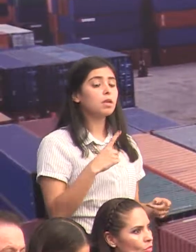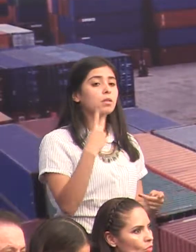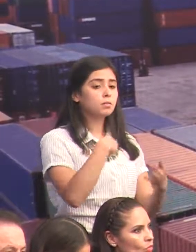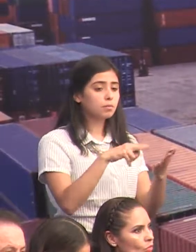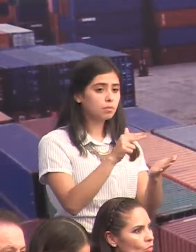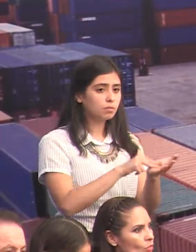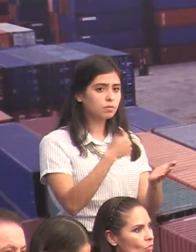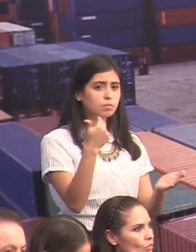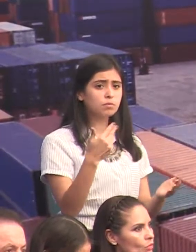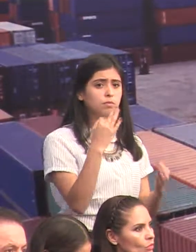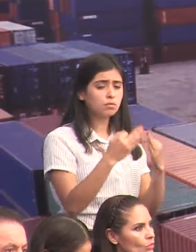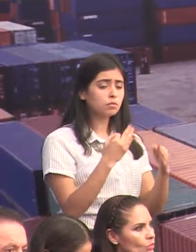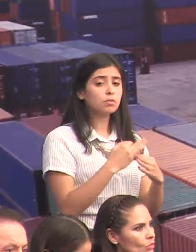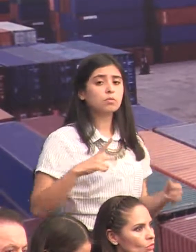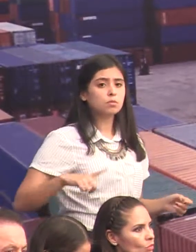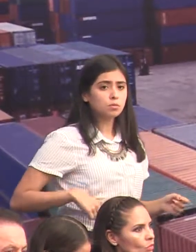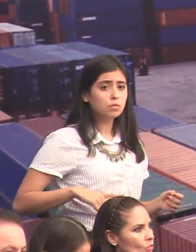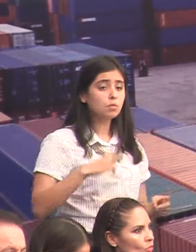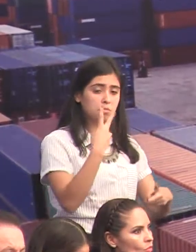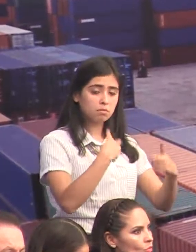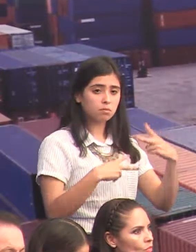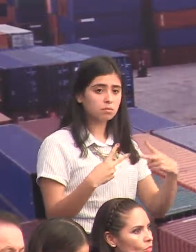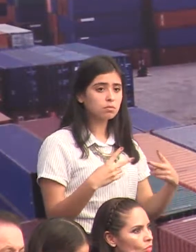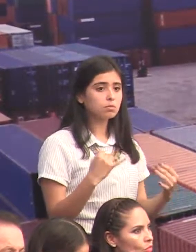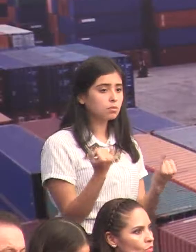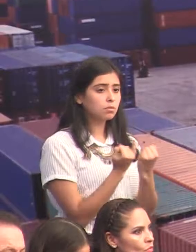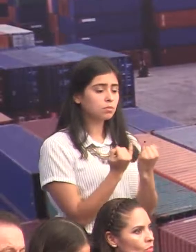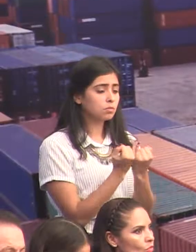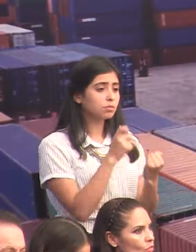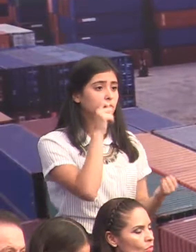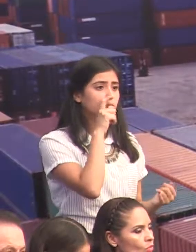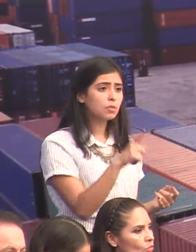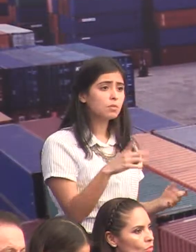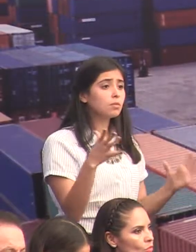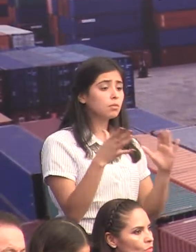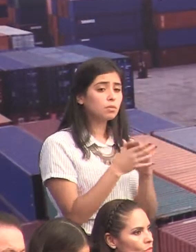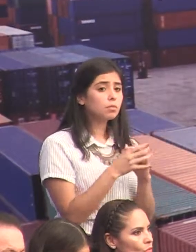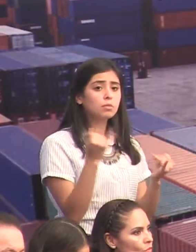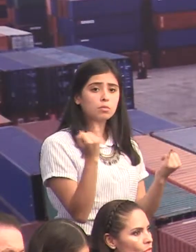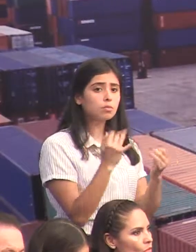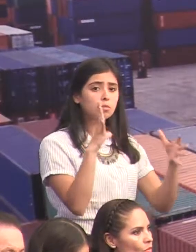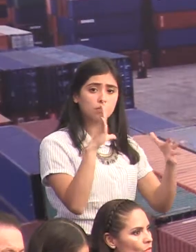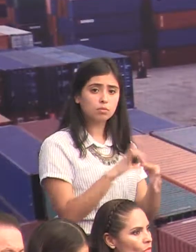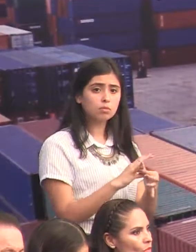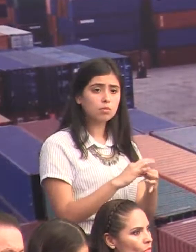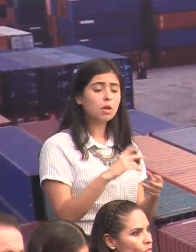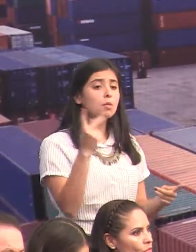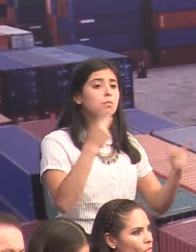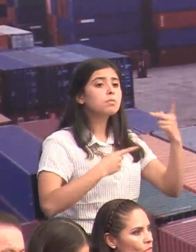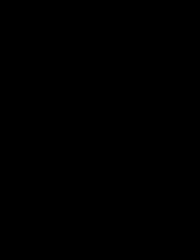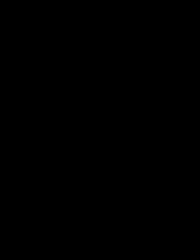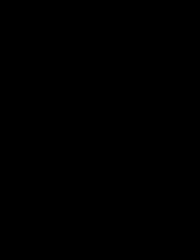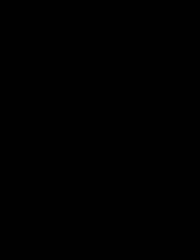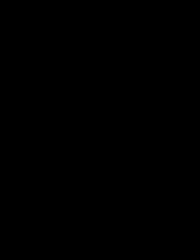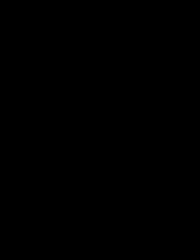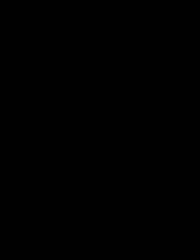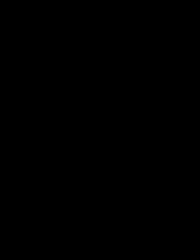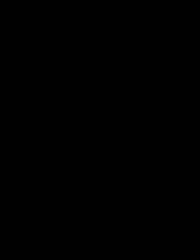Económicas Especiales, tomamos esta carta de intención con la asunción de un pacto con todos los habitantes de esta